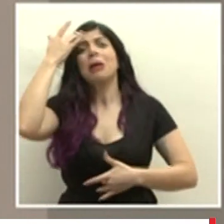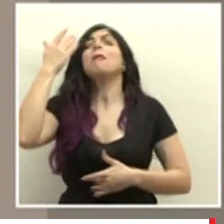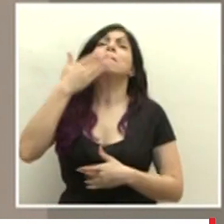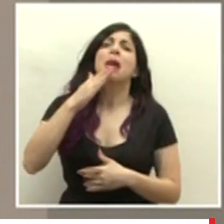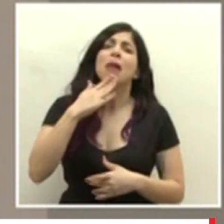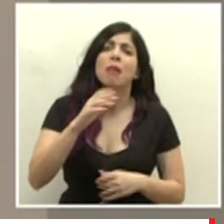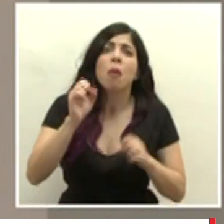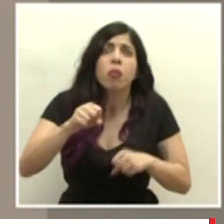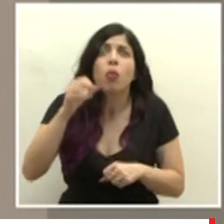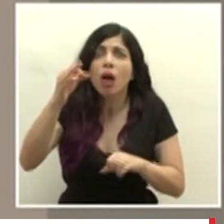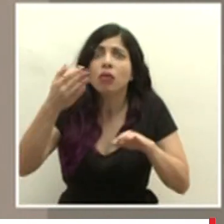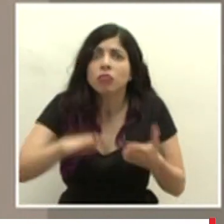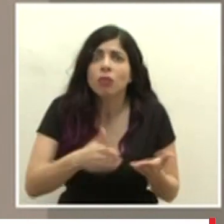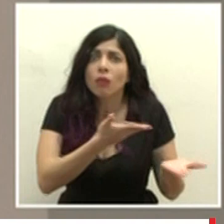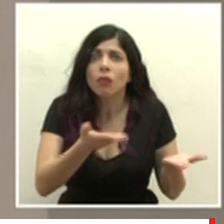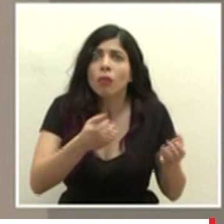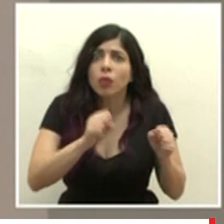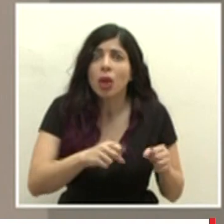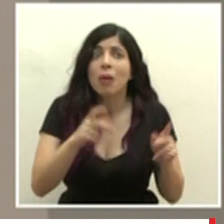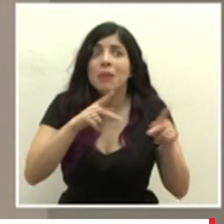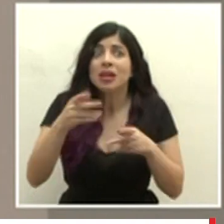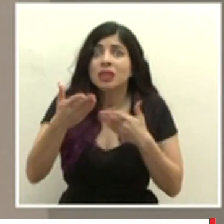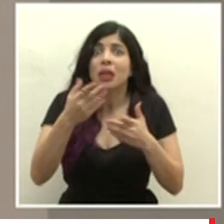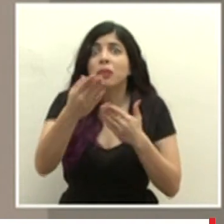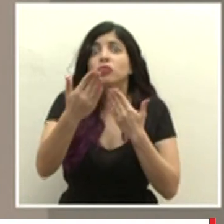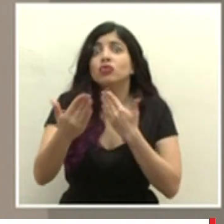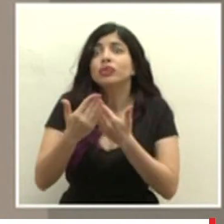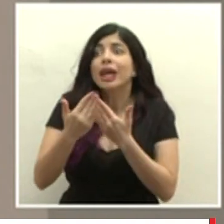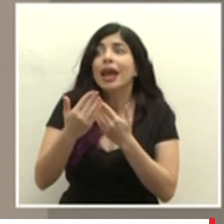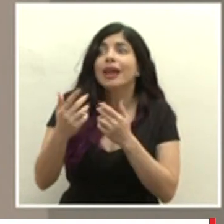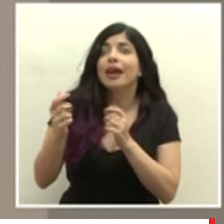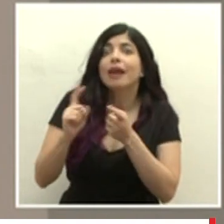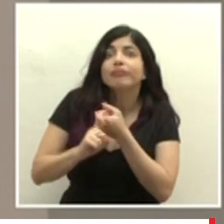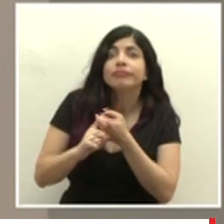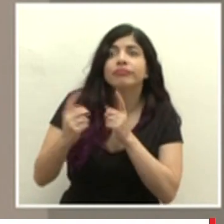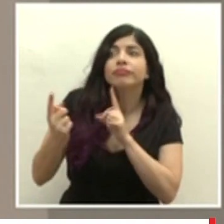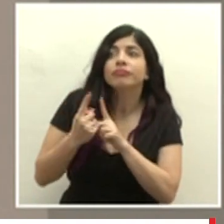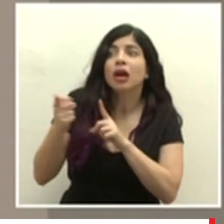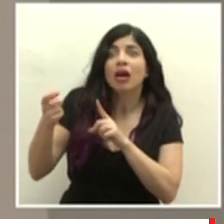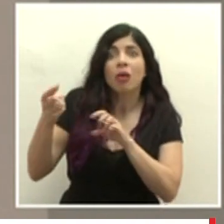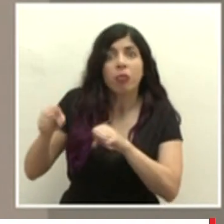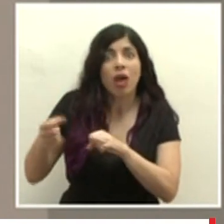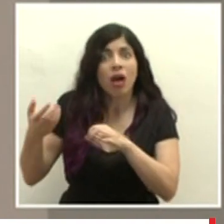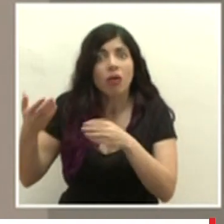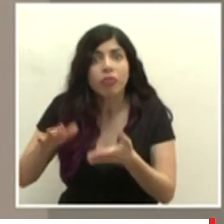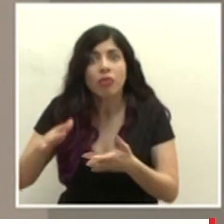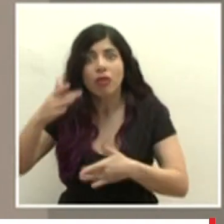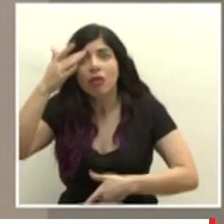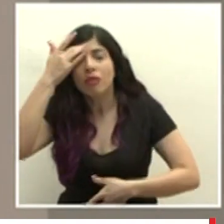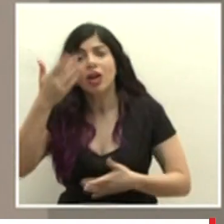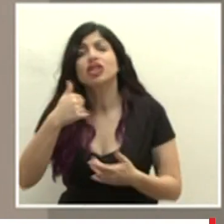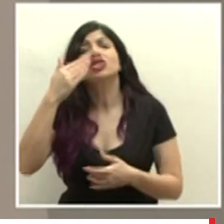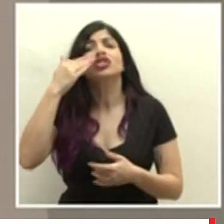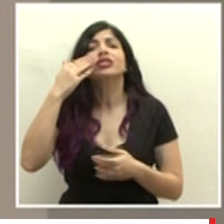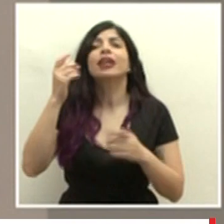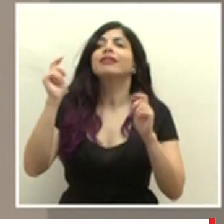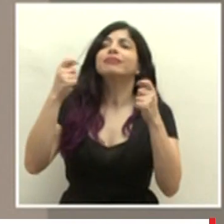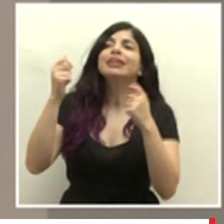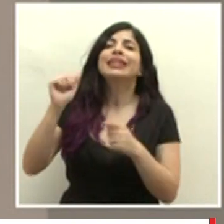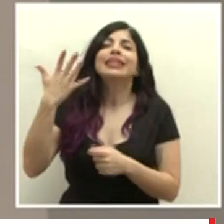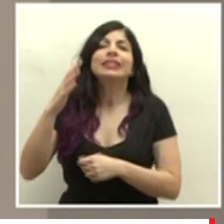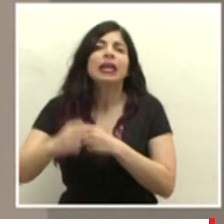eventualmente fallecer, o personas que son cercanas, y yo creo que nadie quiere esto. Yo sé que todos tenemos un anhelo en medio de las celebraciones de 15 años, de